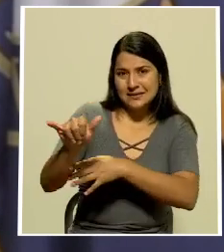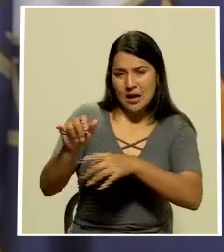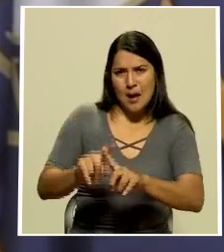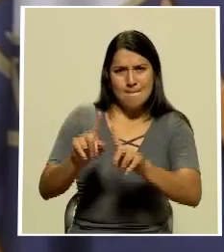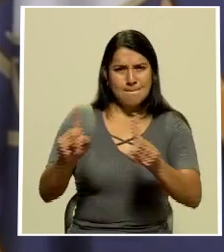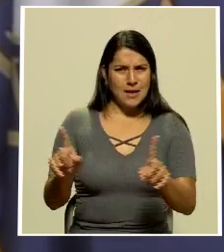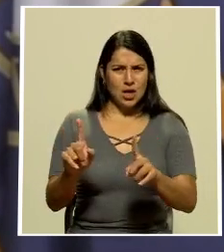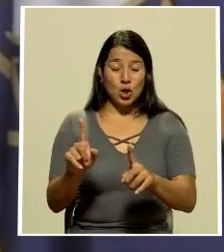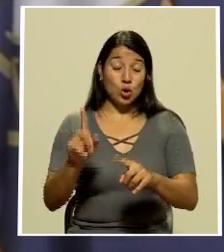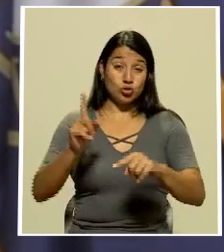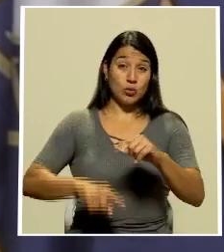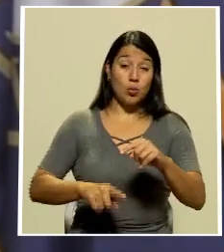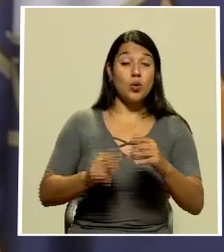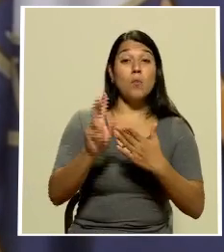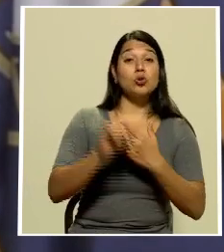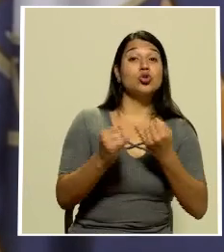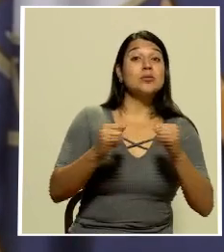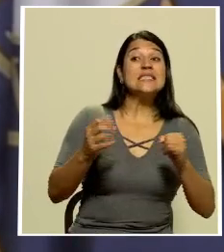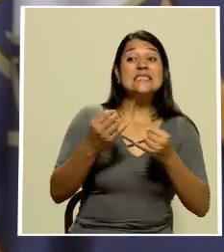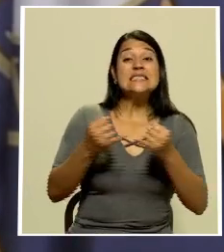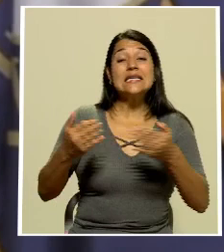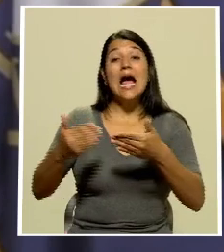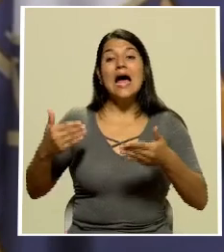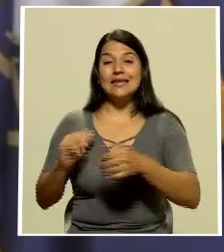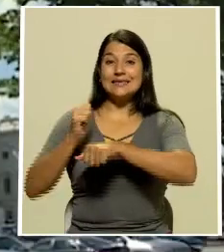proyecto independiente sin uno mayor. No lo habrá.